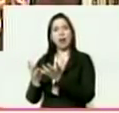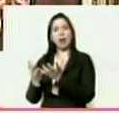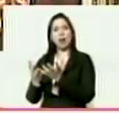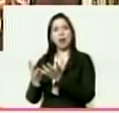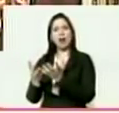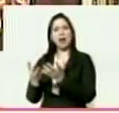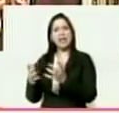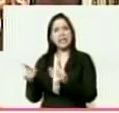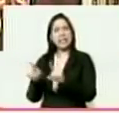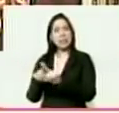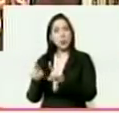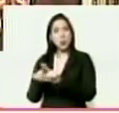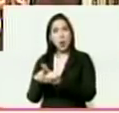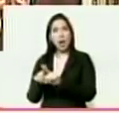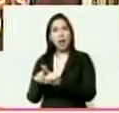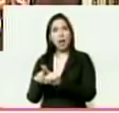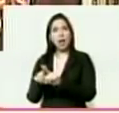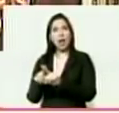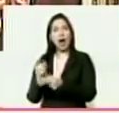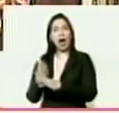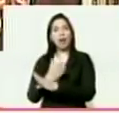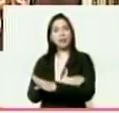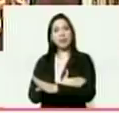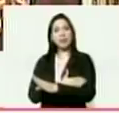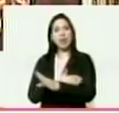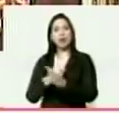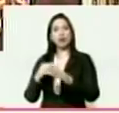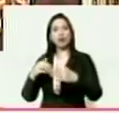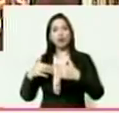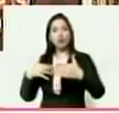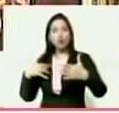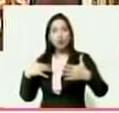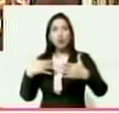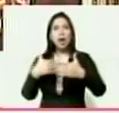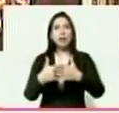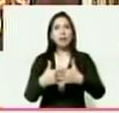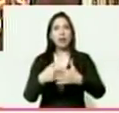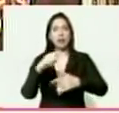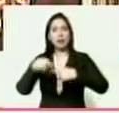coincidió antes, durante y después de las dos guerras